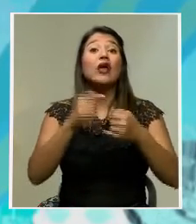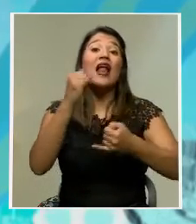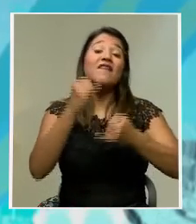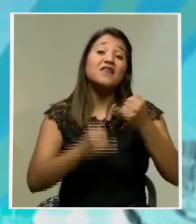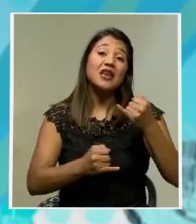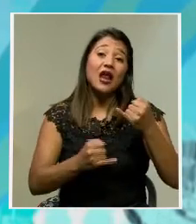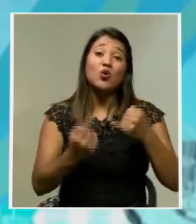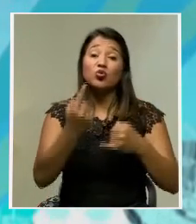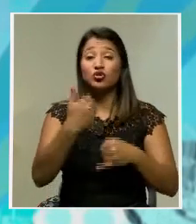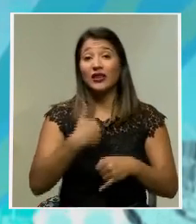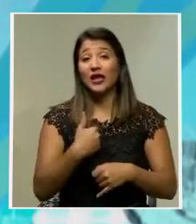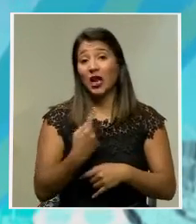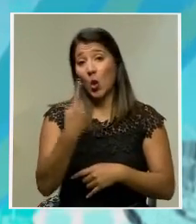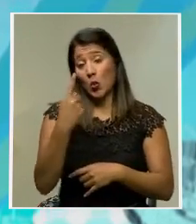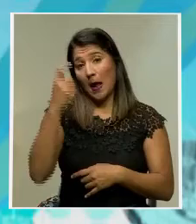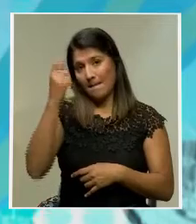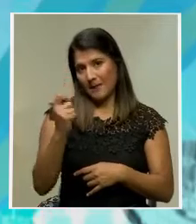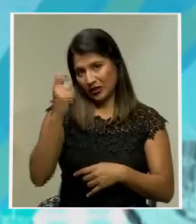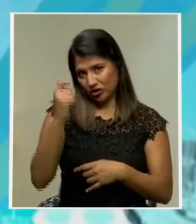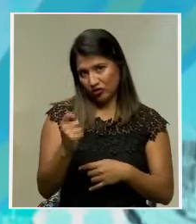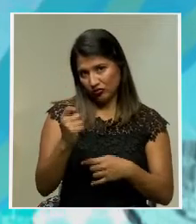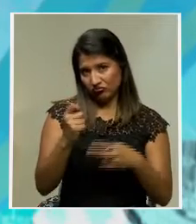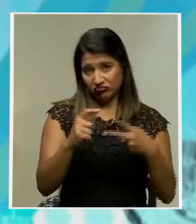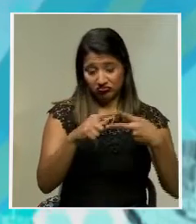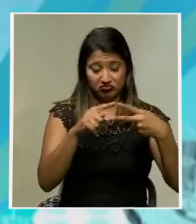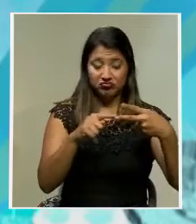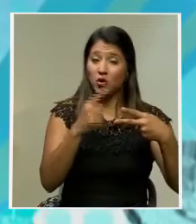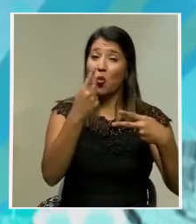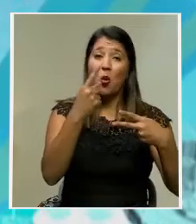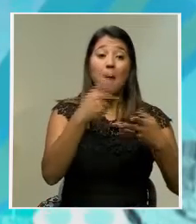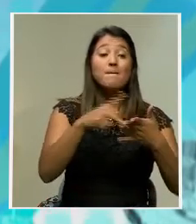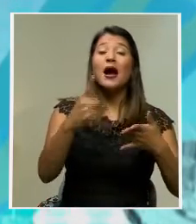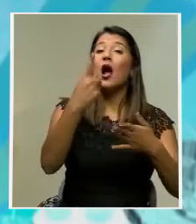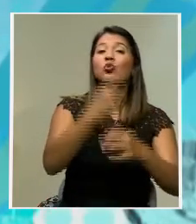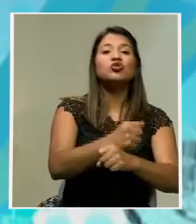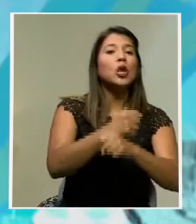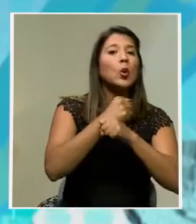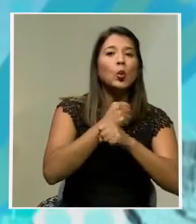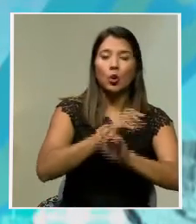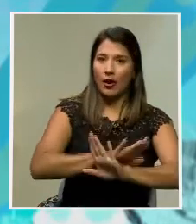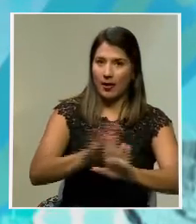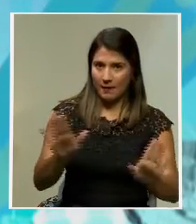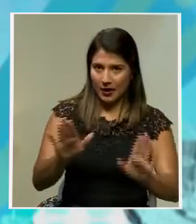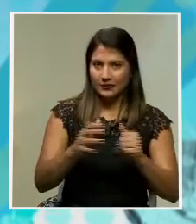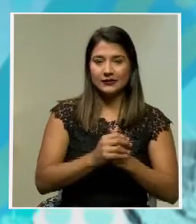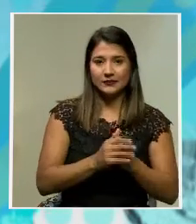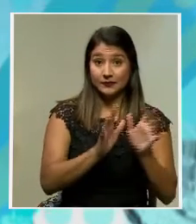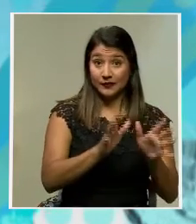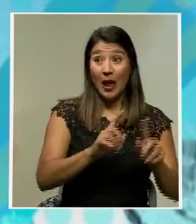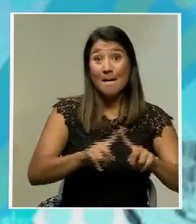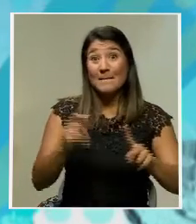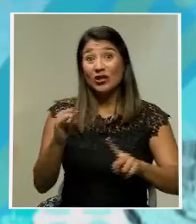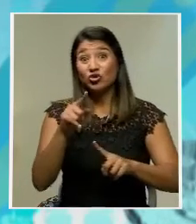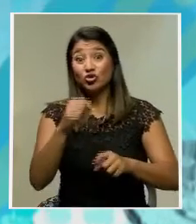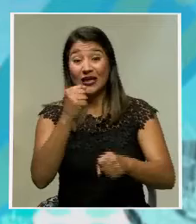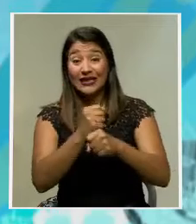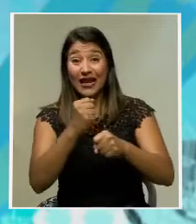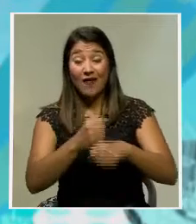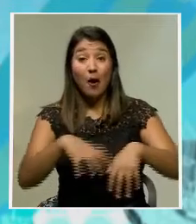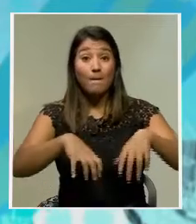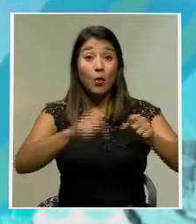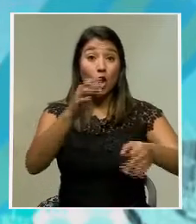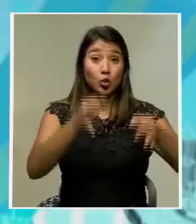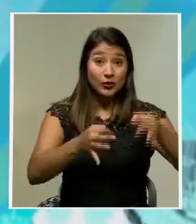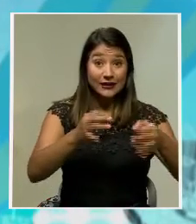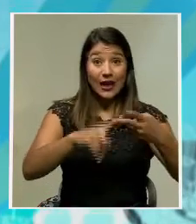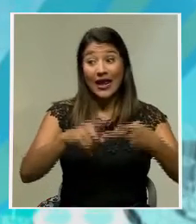pensión porque usted está en el IBM, por lo menos de las pensiones básicas. Pero como le decía antes, si trabaja en el Poder Judicial y trabaja a la vez en la